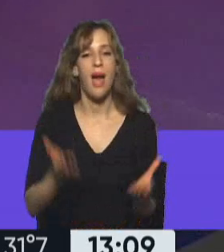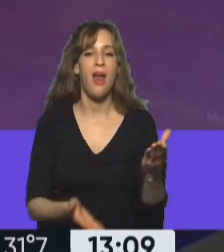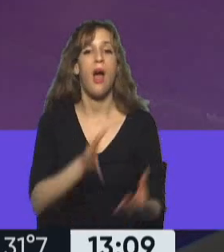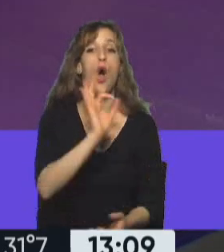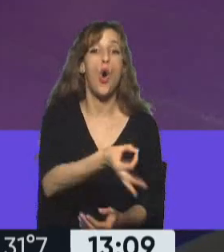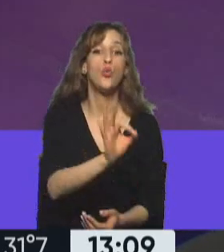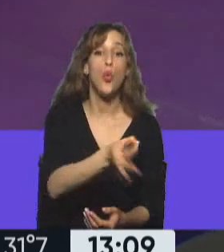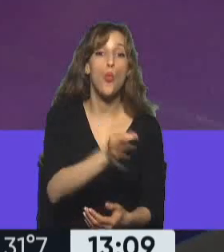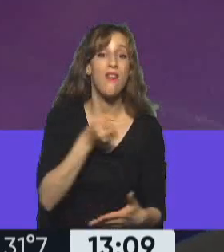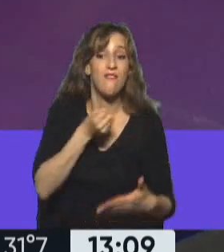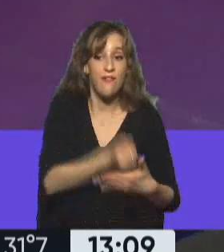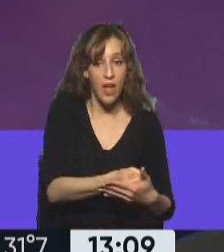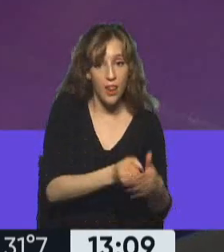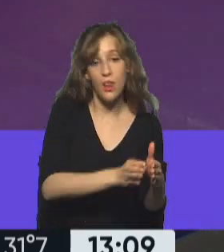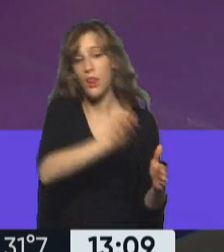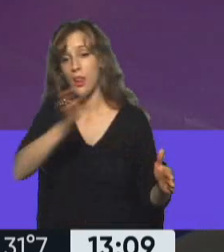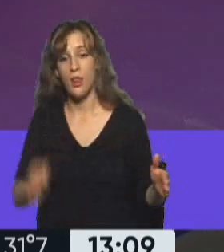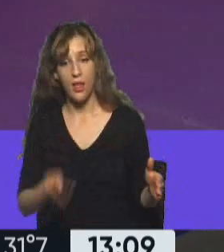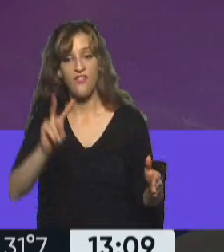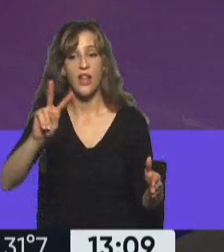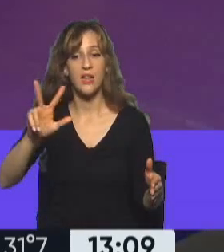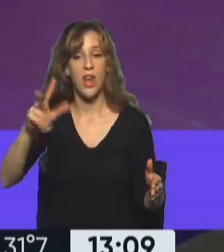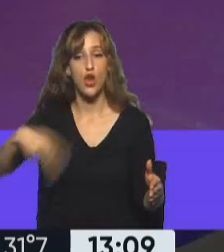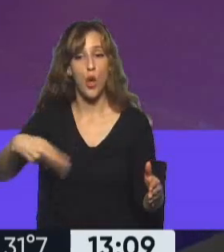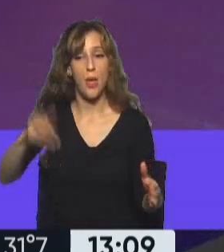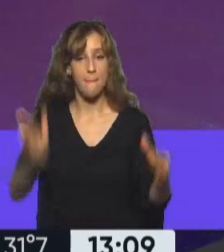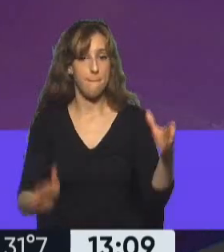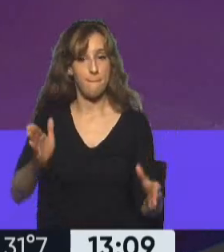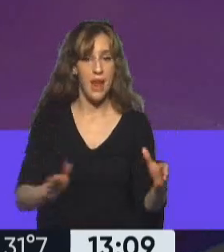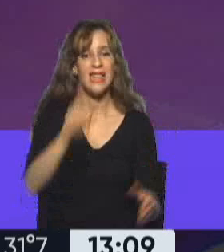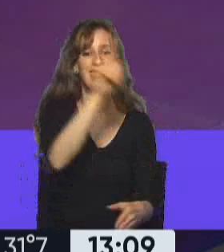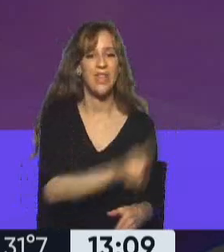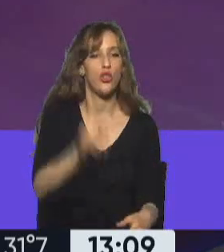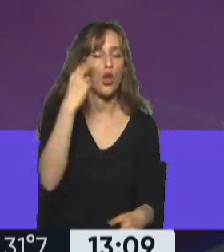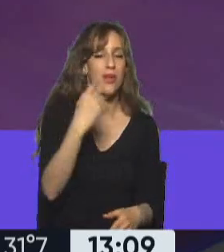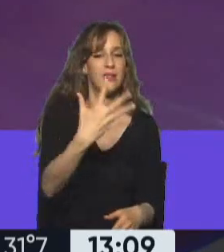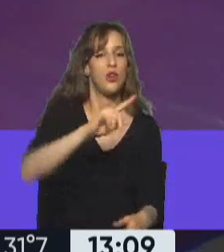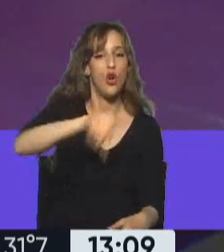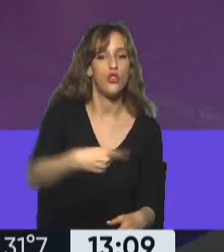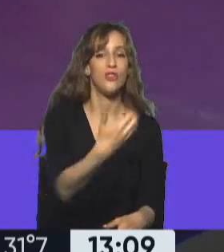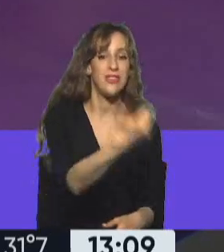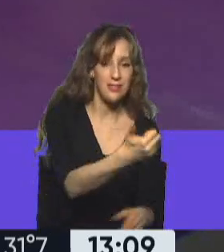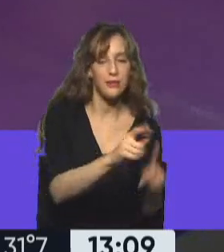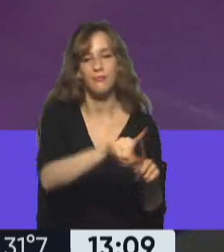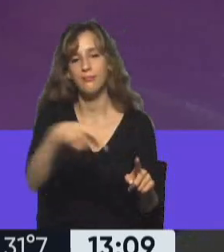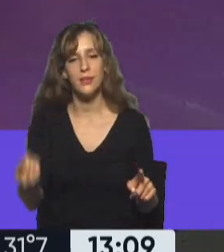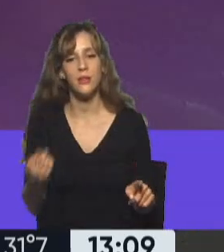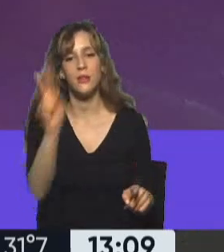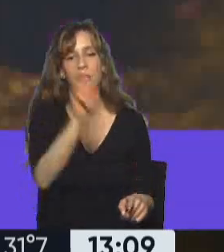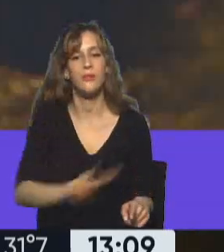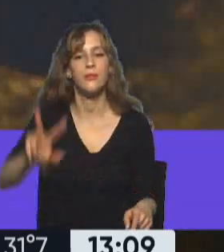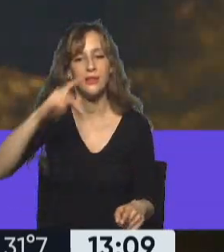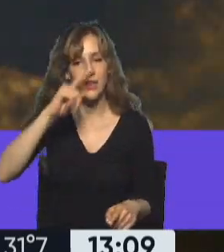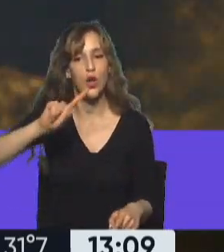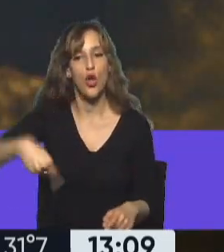octubre y el martes 23 de noviembre, de 195,60 a 237,10 centavos. ¿Qué significa